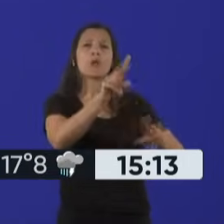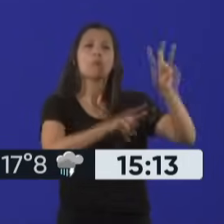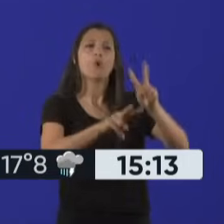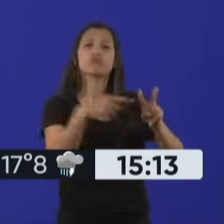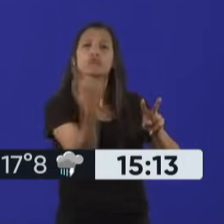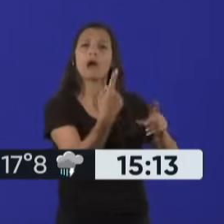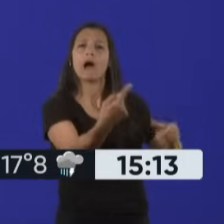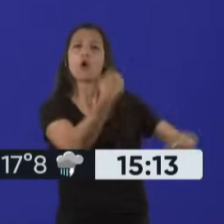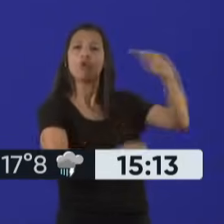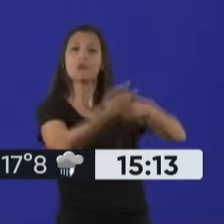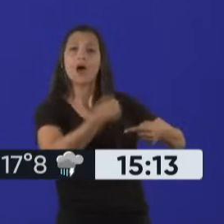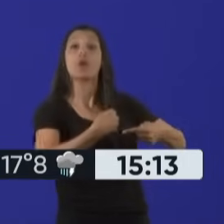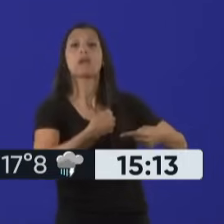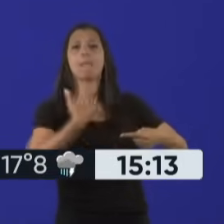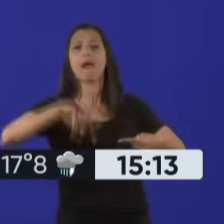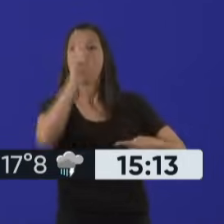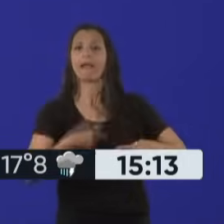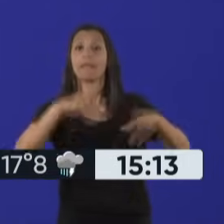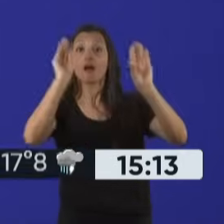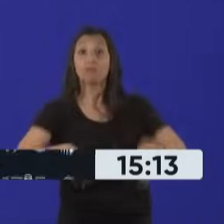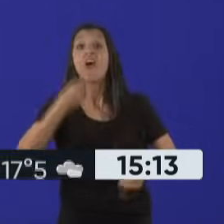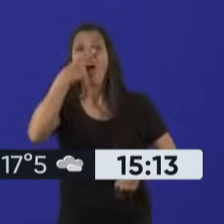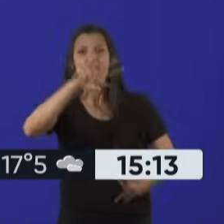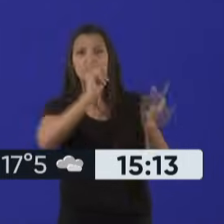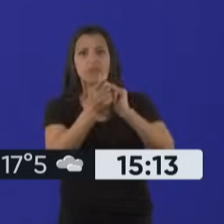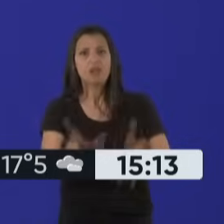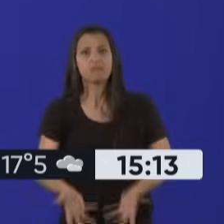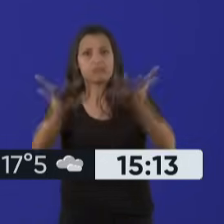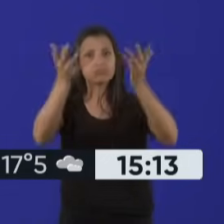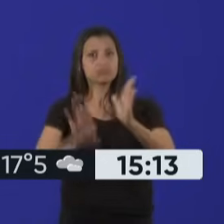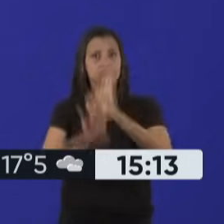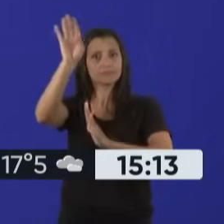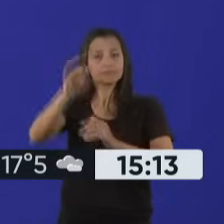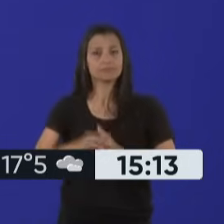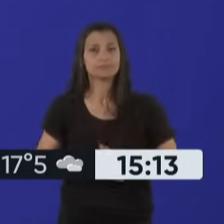crecer están a toda marcha, están a toda máquina.